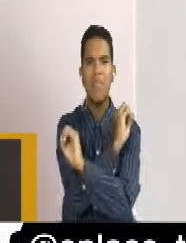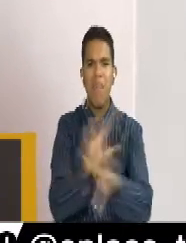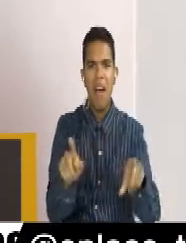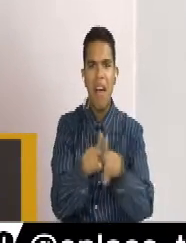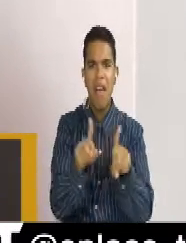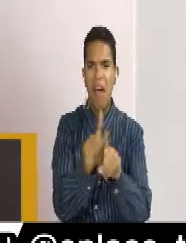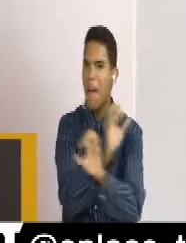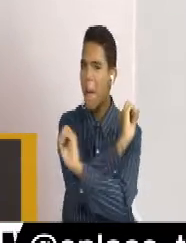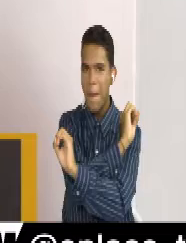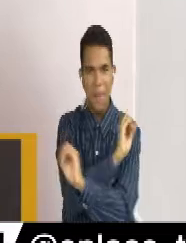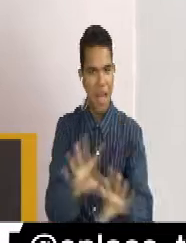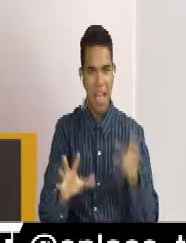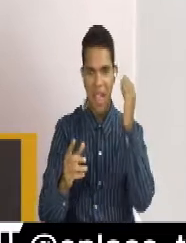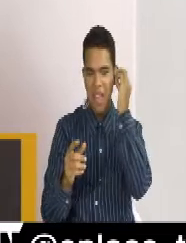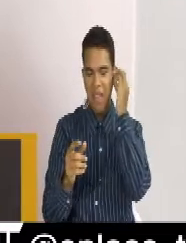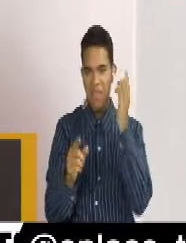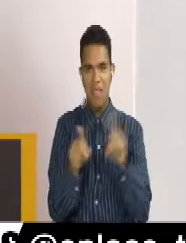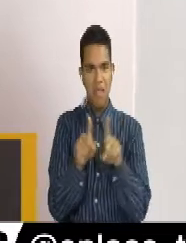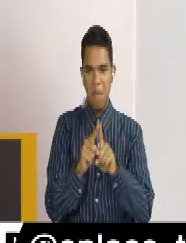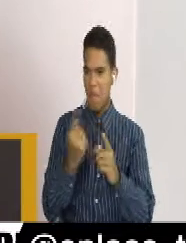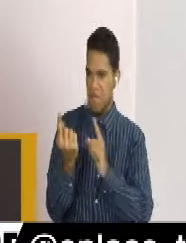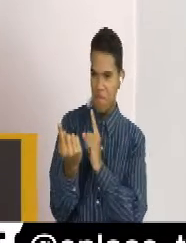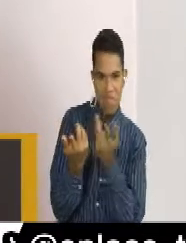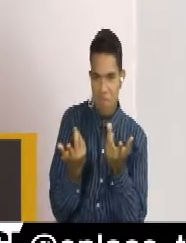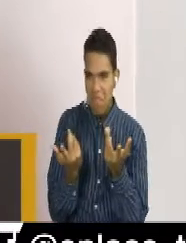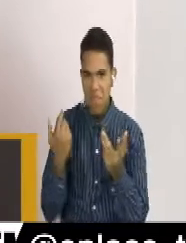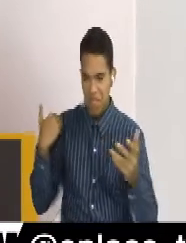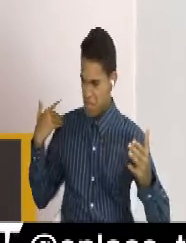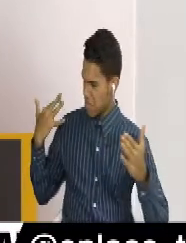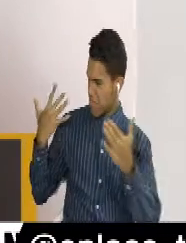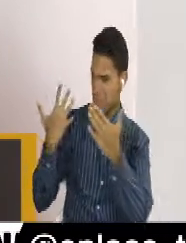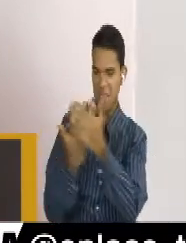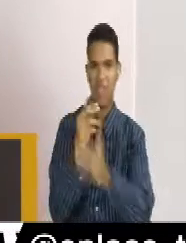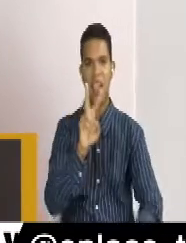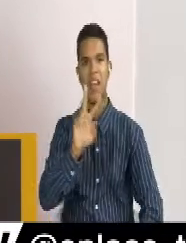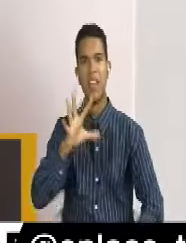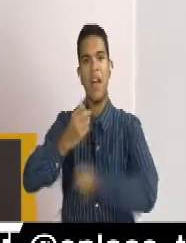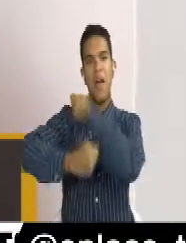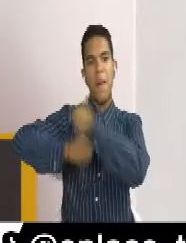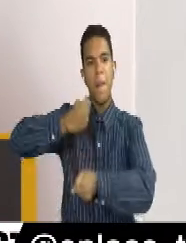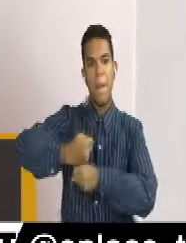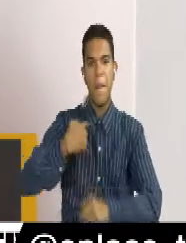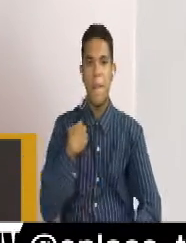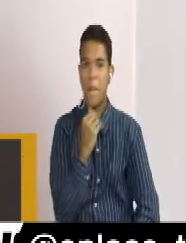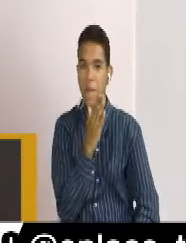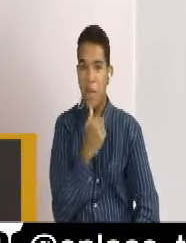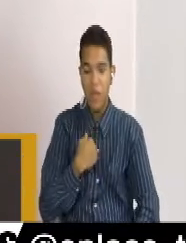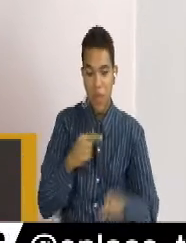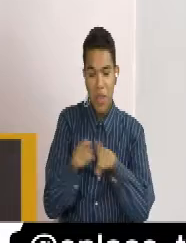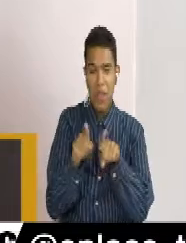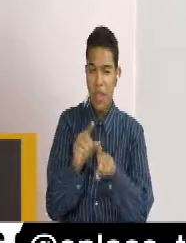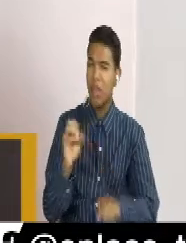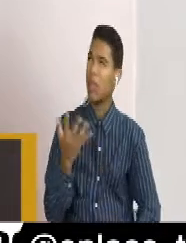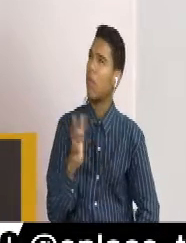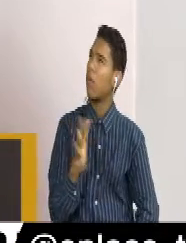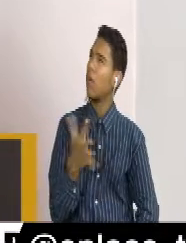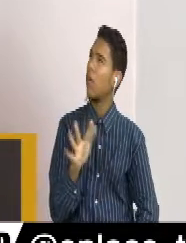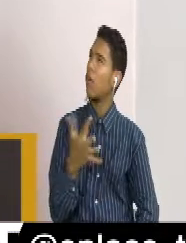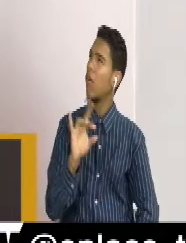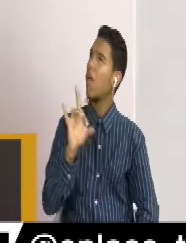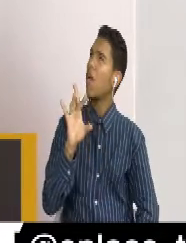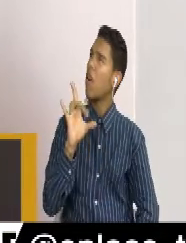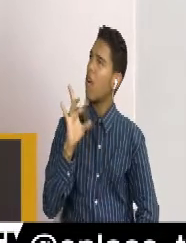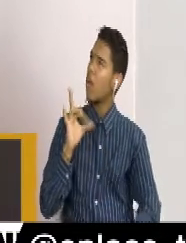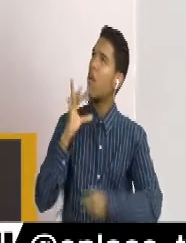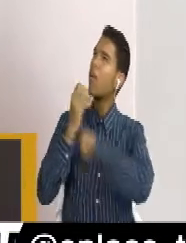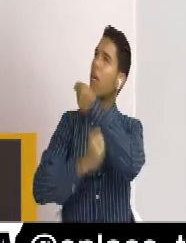de repente, ahora 25 años y como 15 años que lo